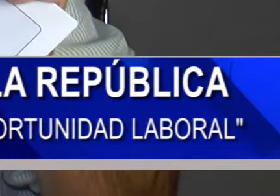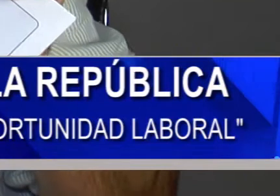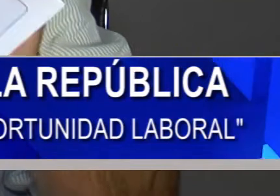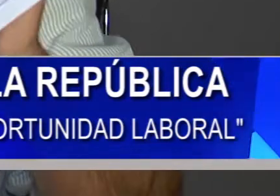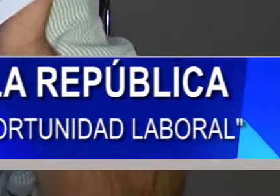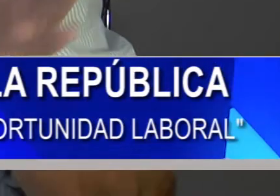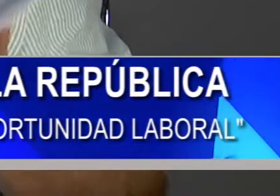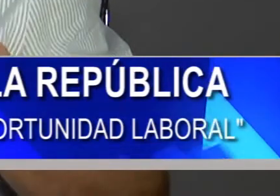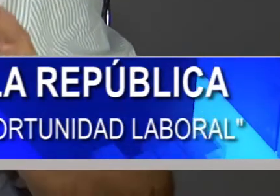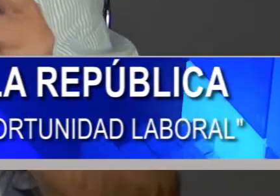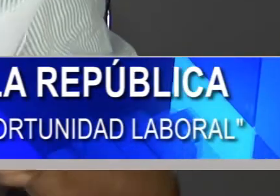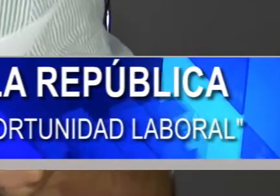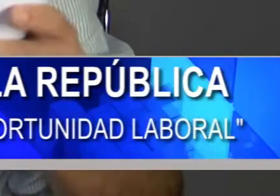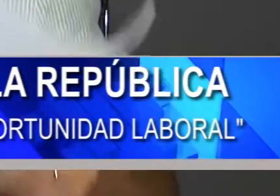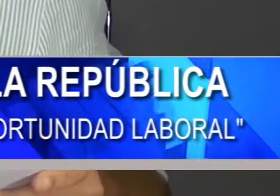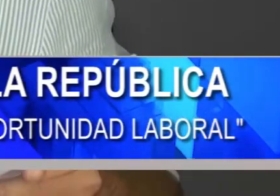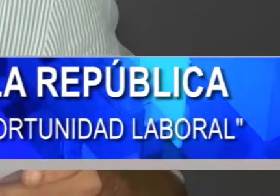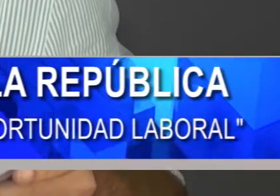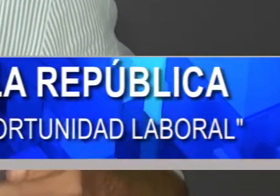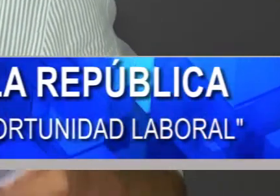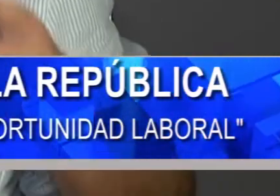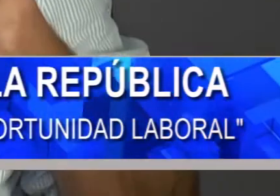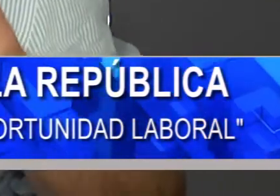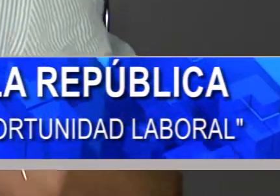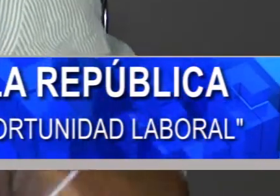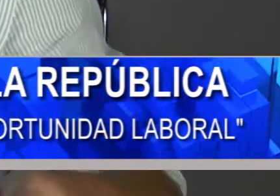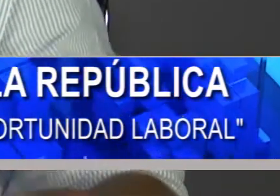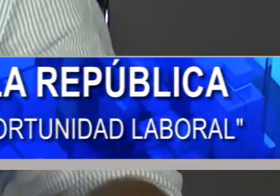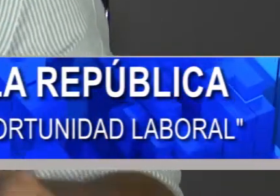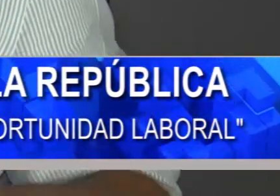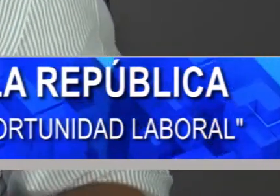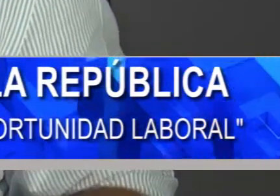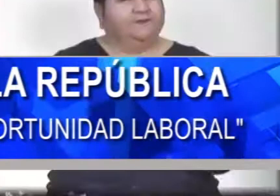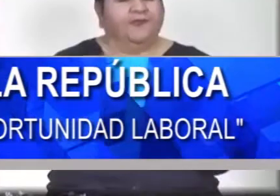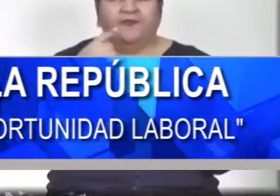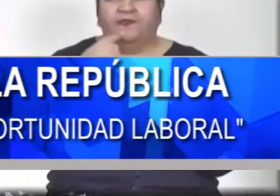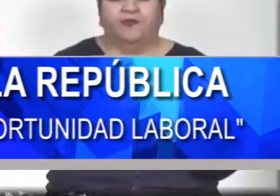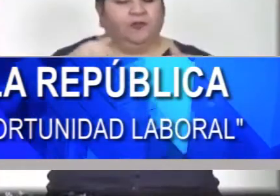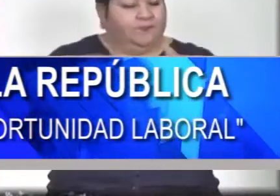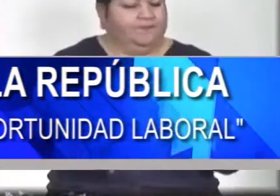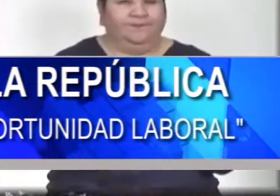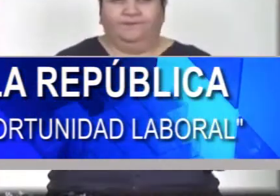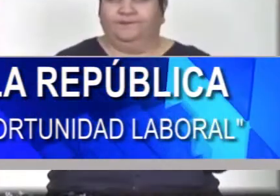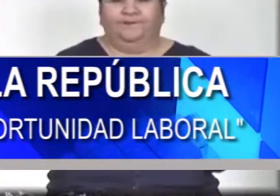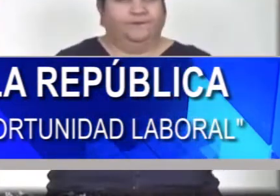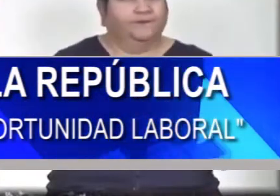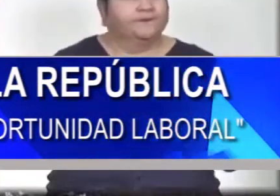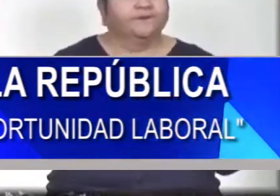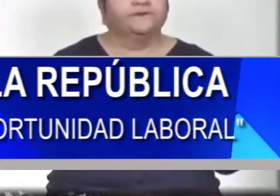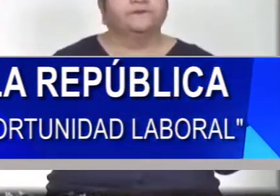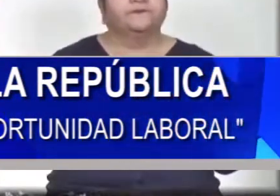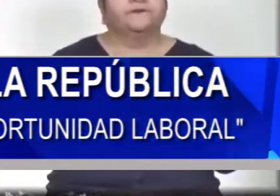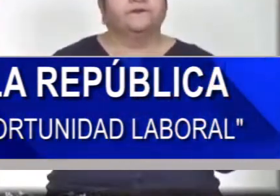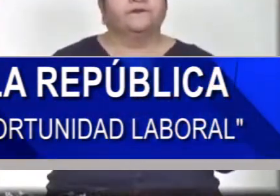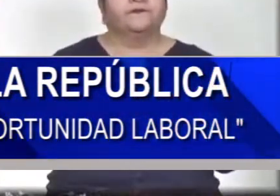que es este proyecto de ley que fue votado en media sanción en diputados y ayer fue votado en el Senado. Por lo tanto, son